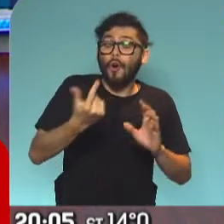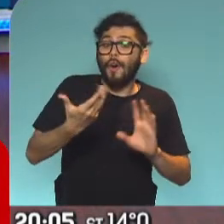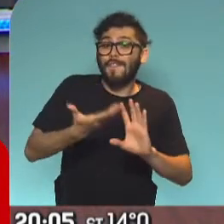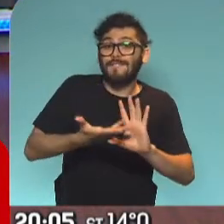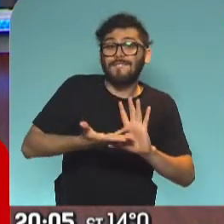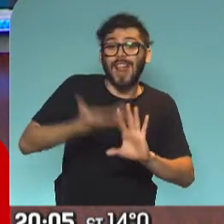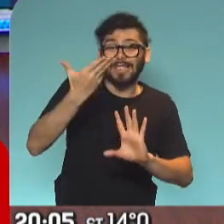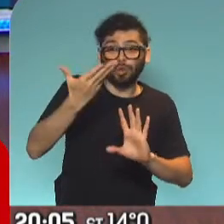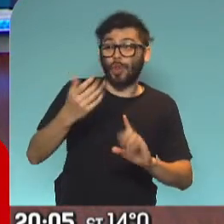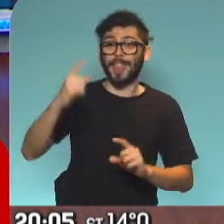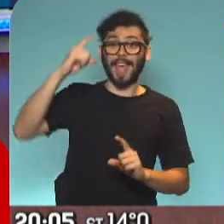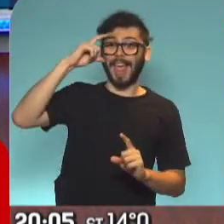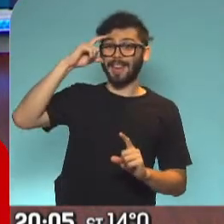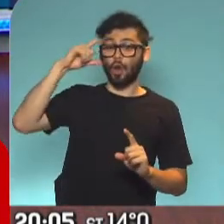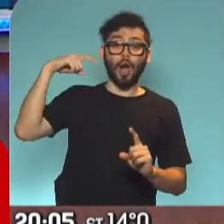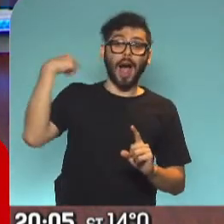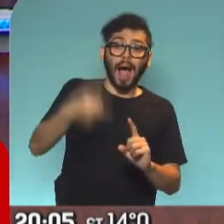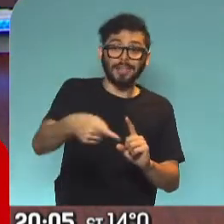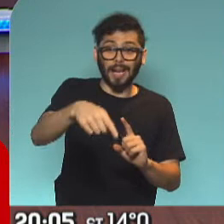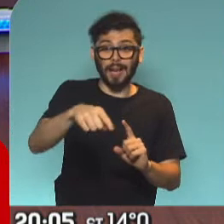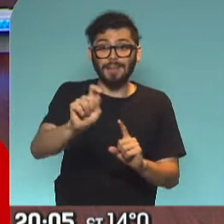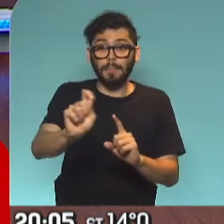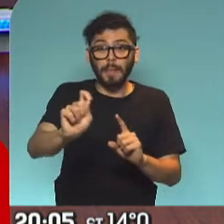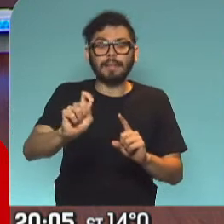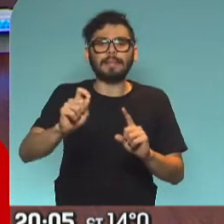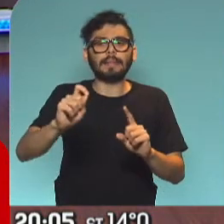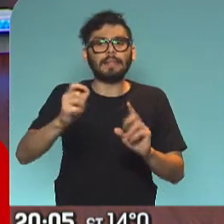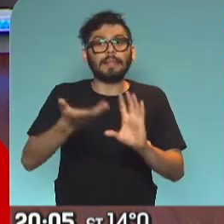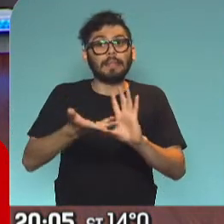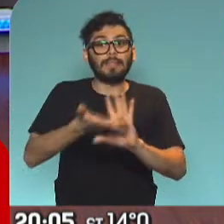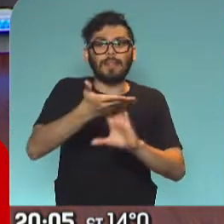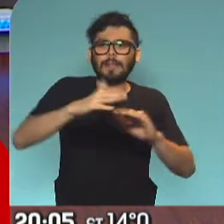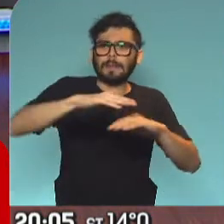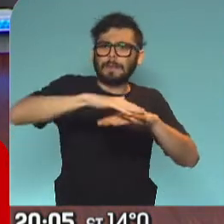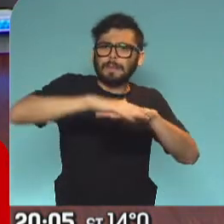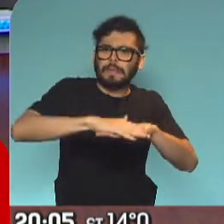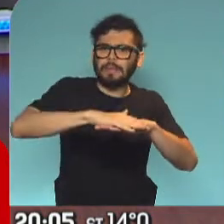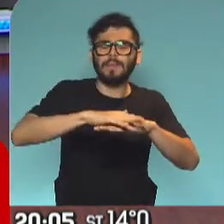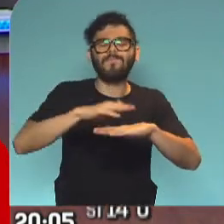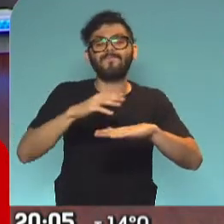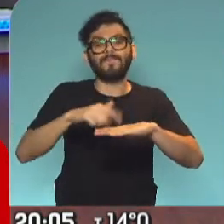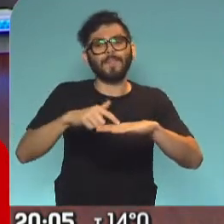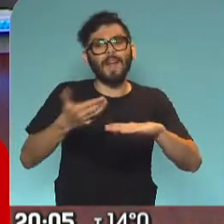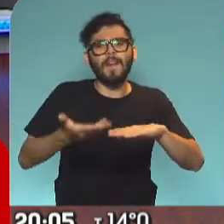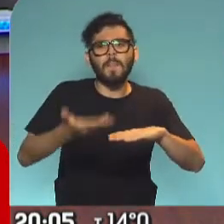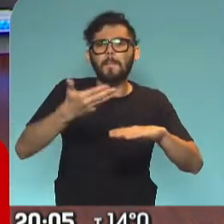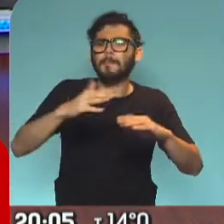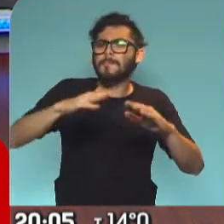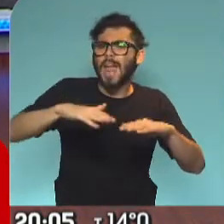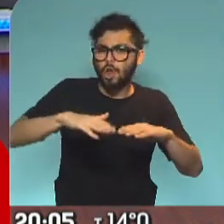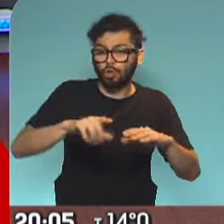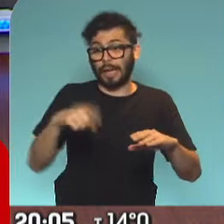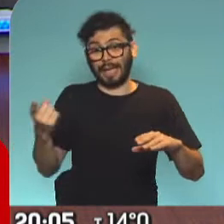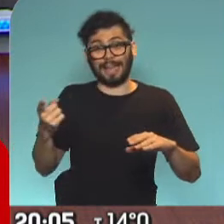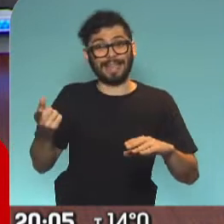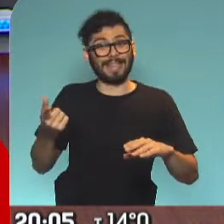sea, la inflación desde enero hasta este mes, que fue menor, menor que el aumento que vemos